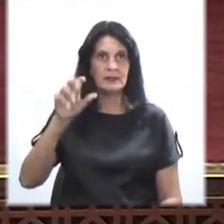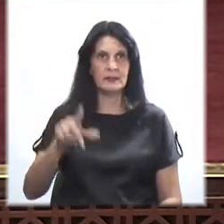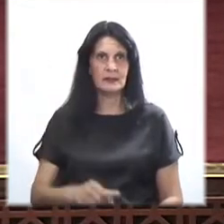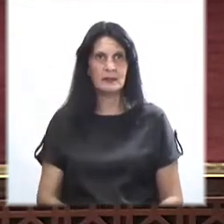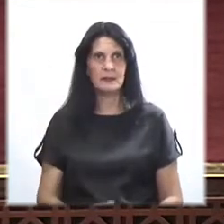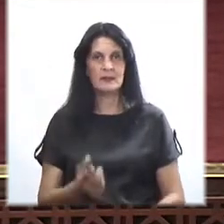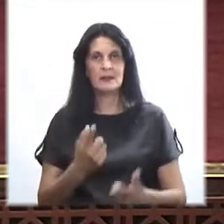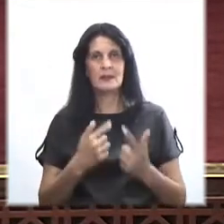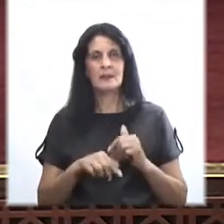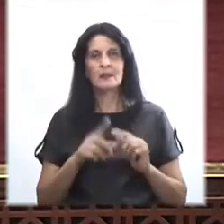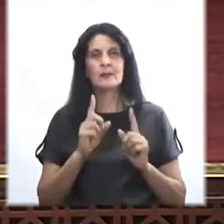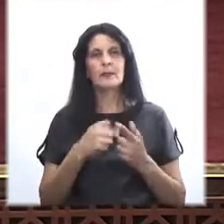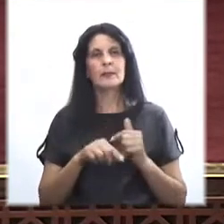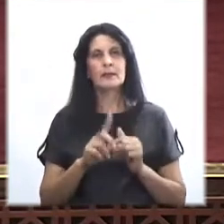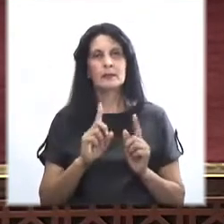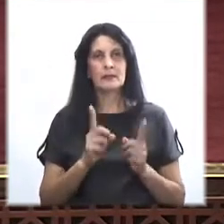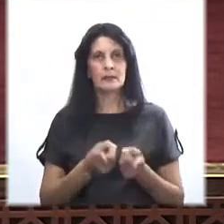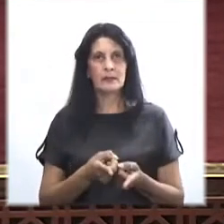pero a su vez, presidente,